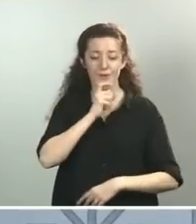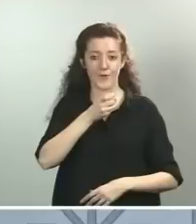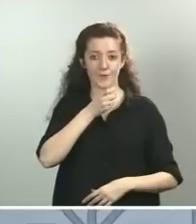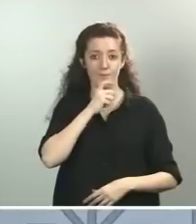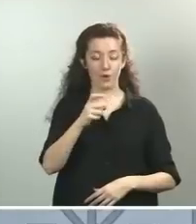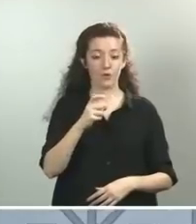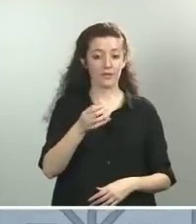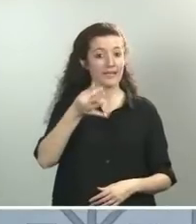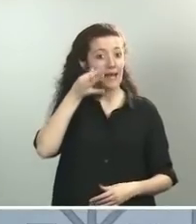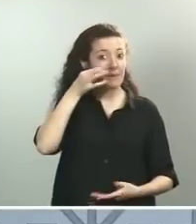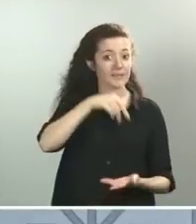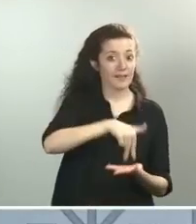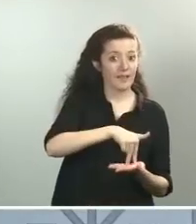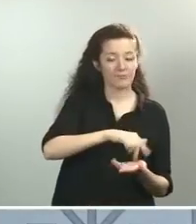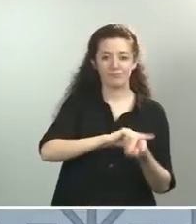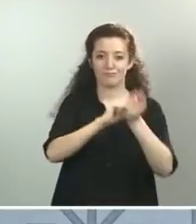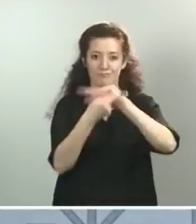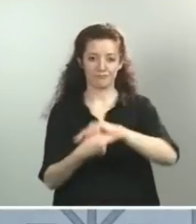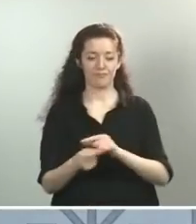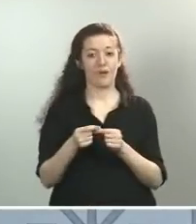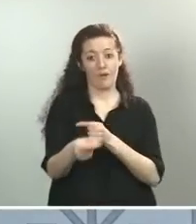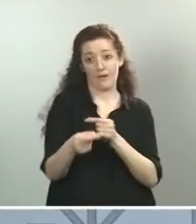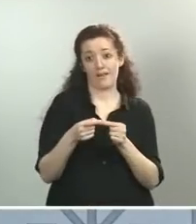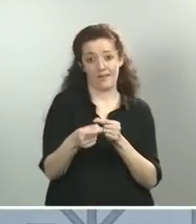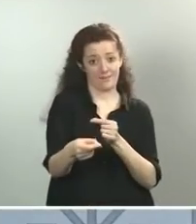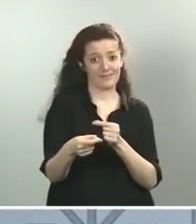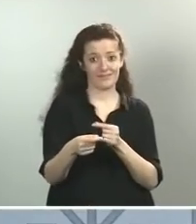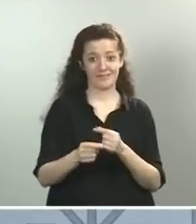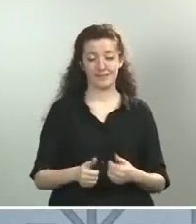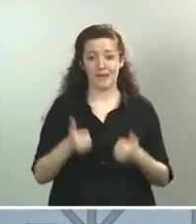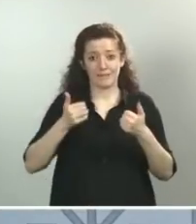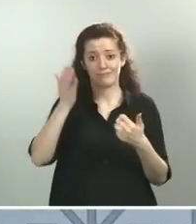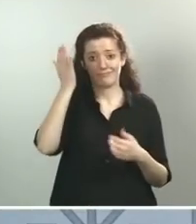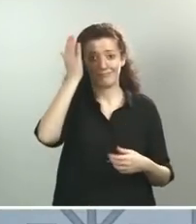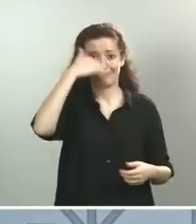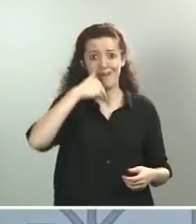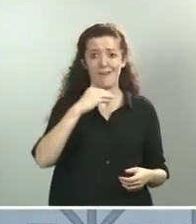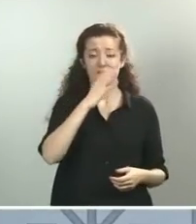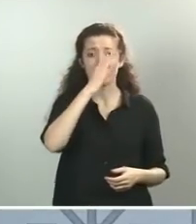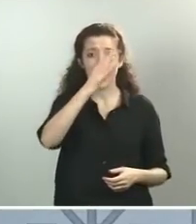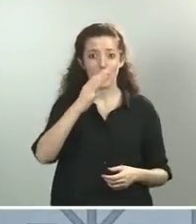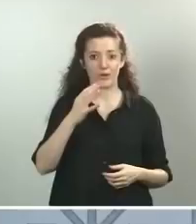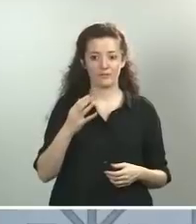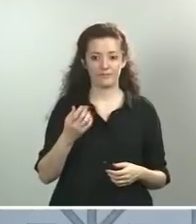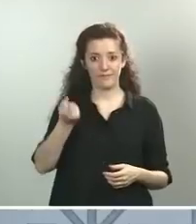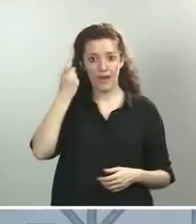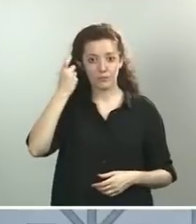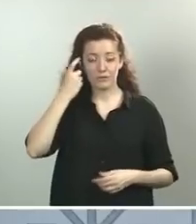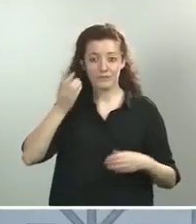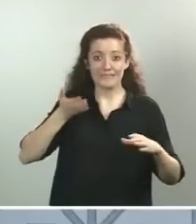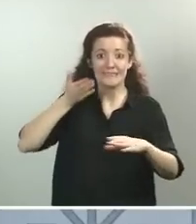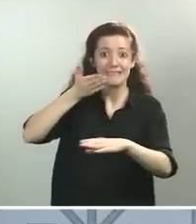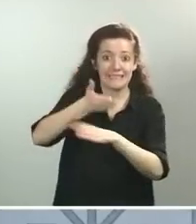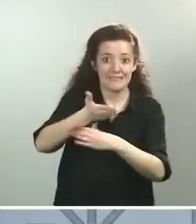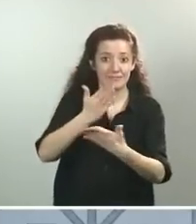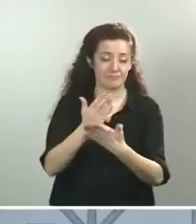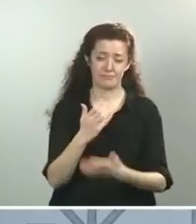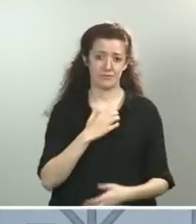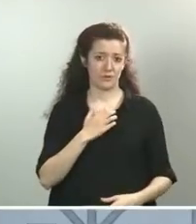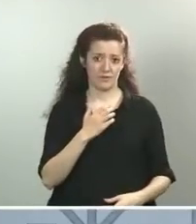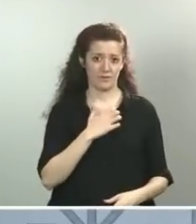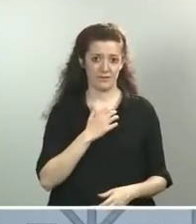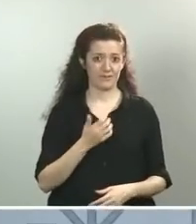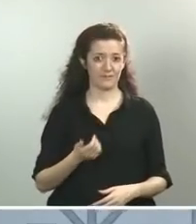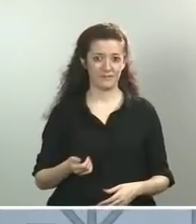é a única forma cando non temos posibilidad de enseñanza presencial acordando con os